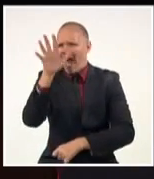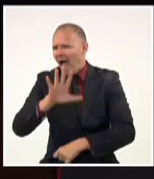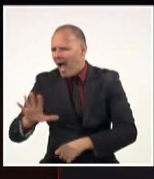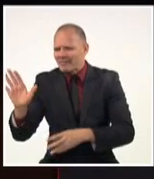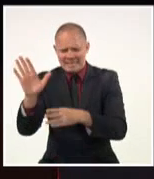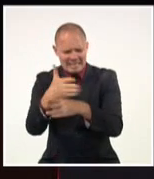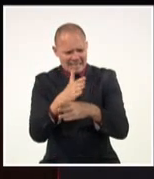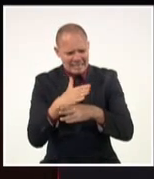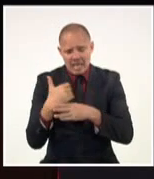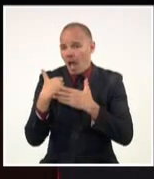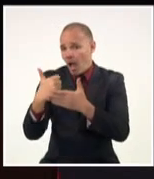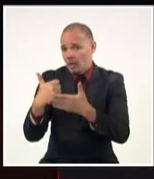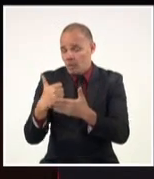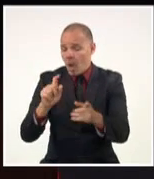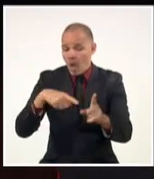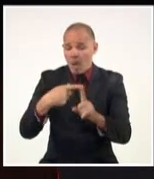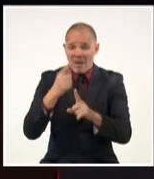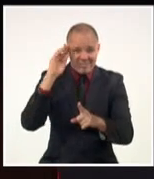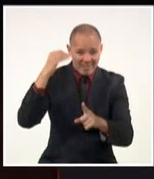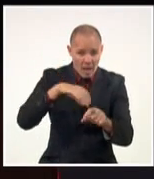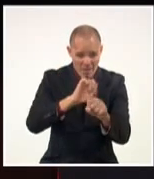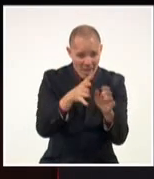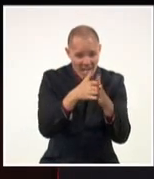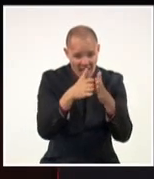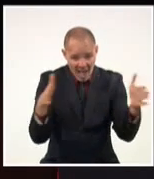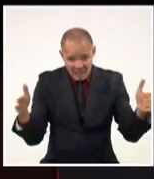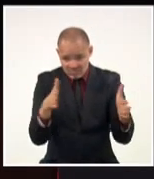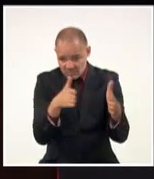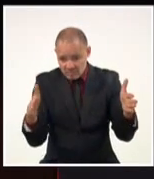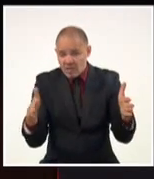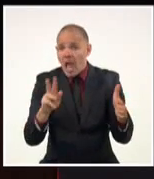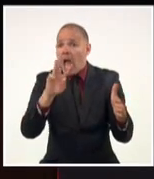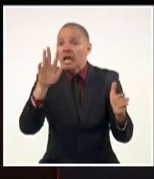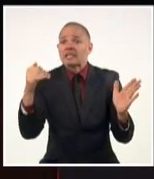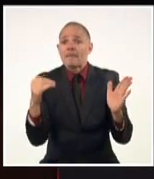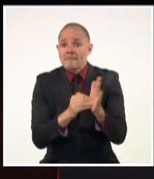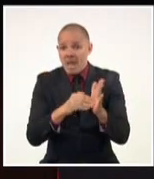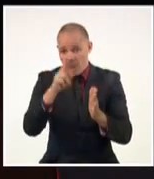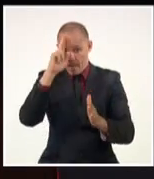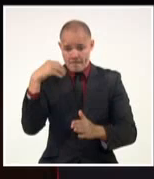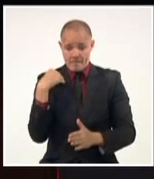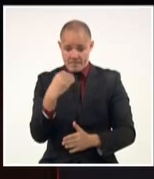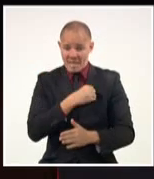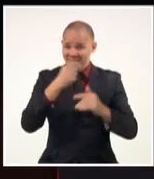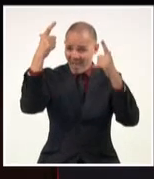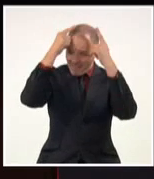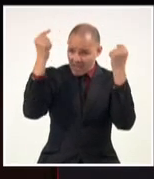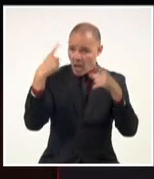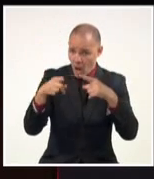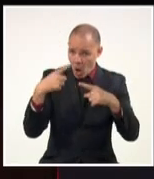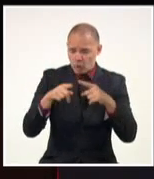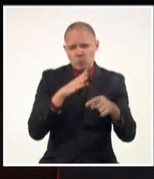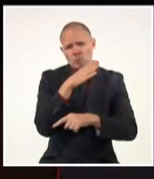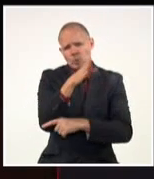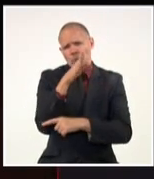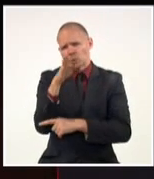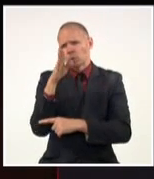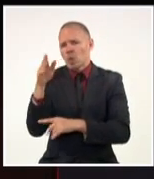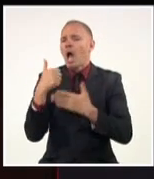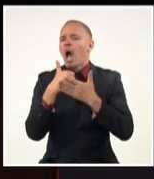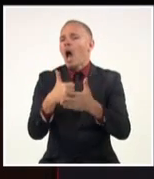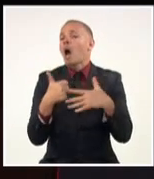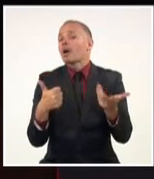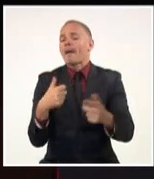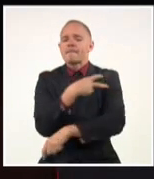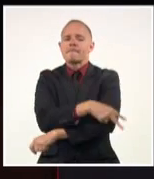pandémico de COVID-19, unos 3.000 integrantes del continente Henry Reef brindaron servicios en 40 de